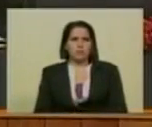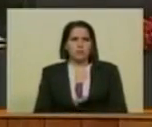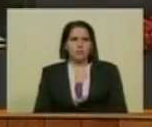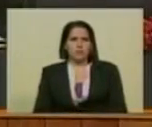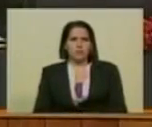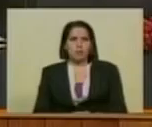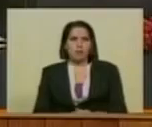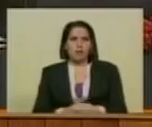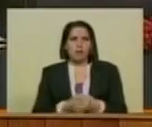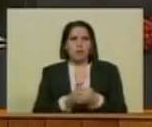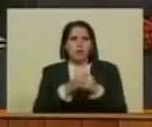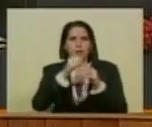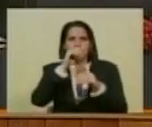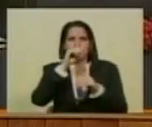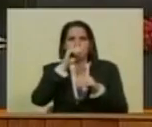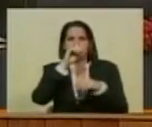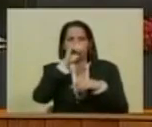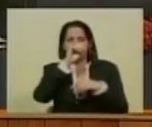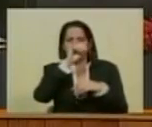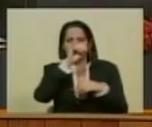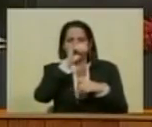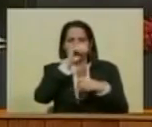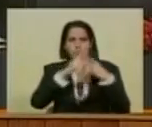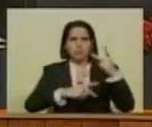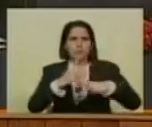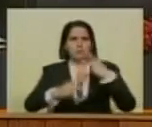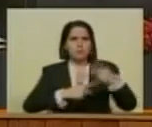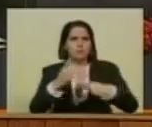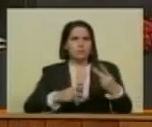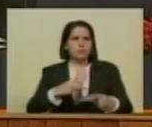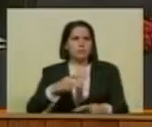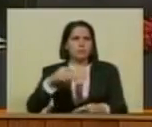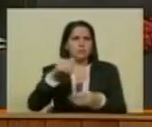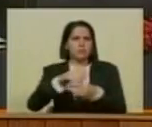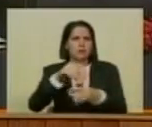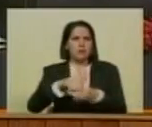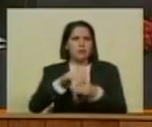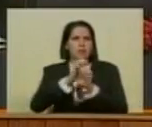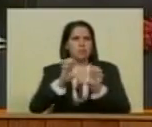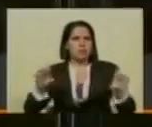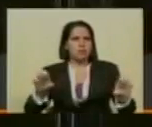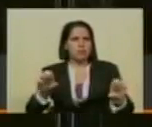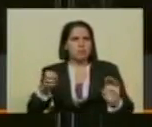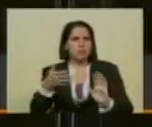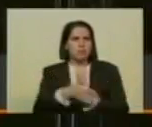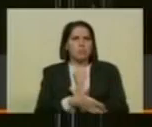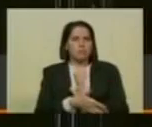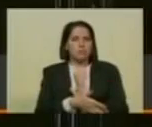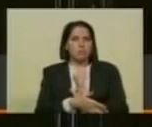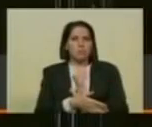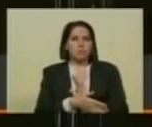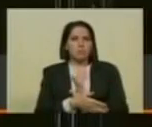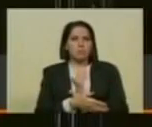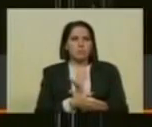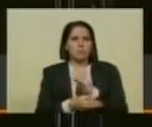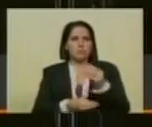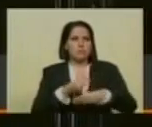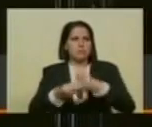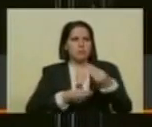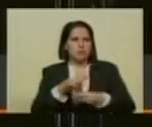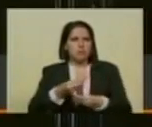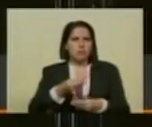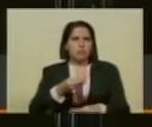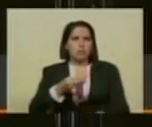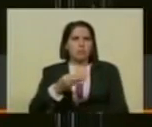Y a través de los procesos educativos y culturales forjó una conciencia para